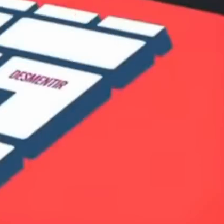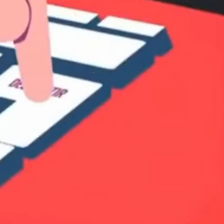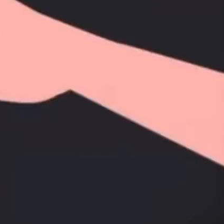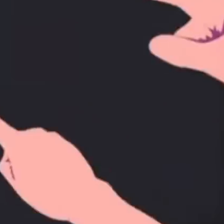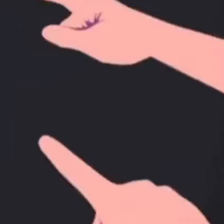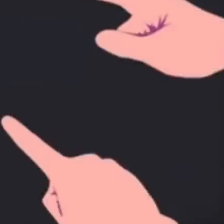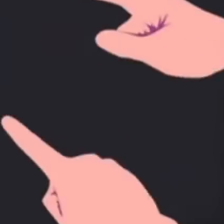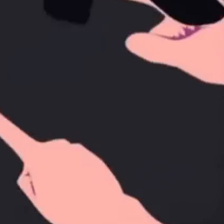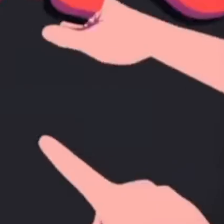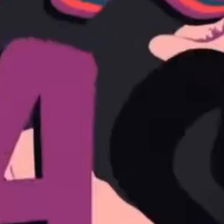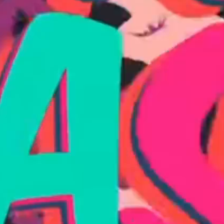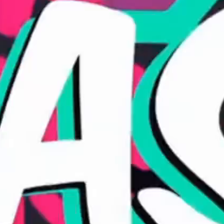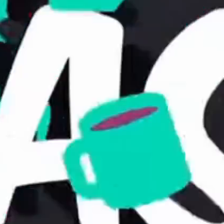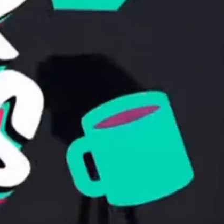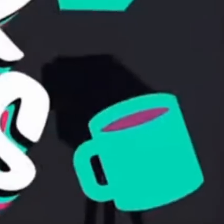hizo.